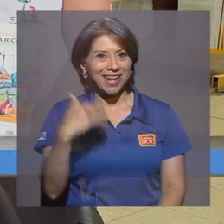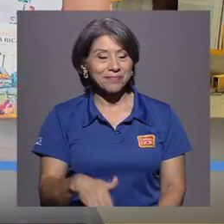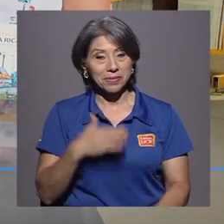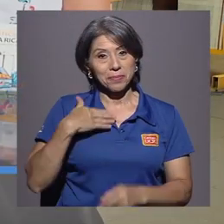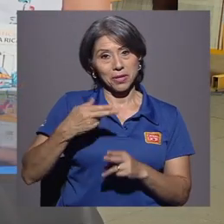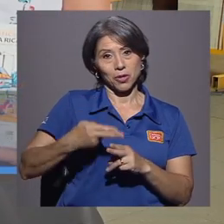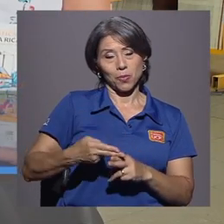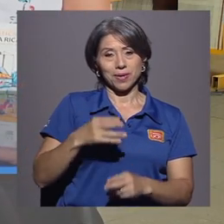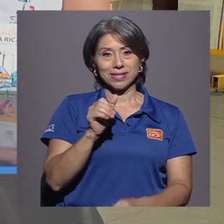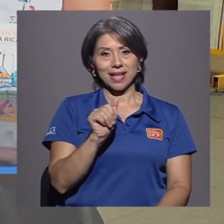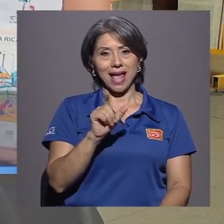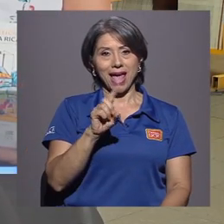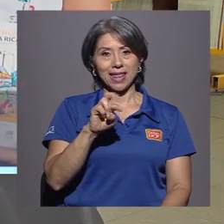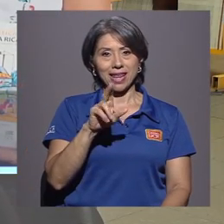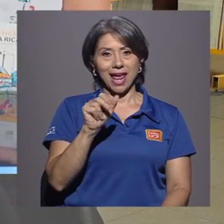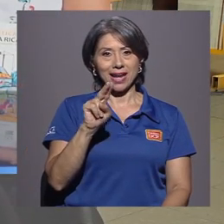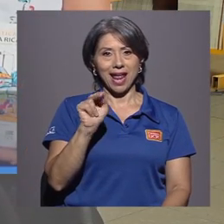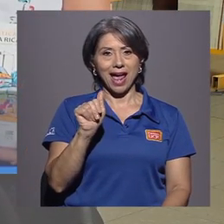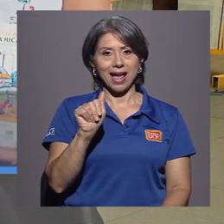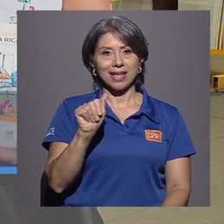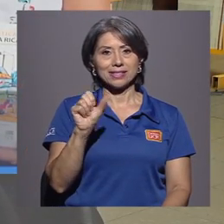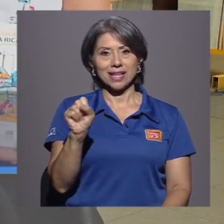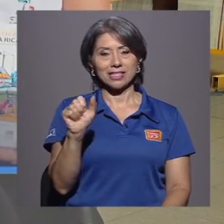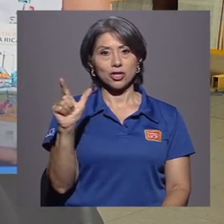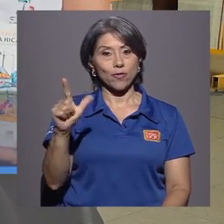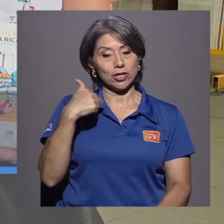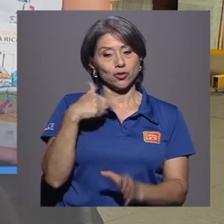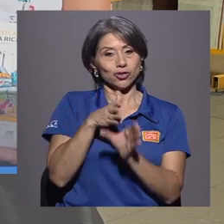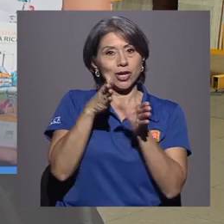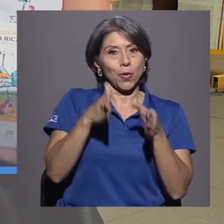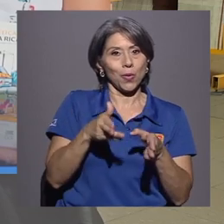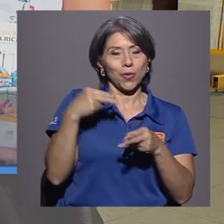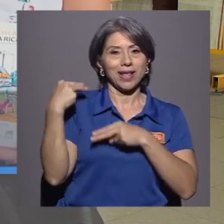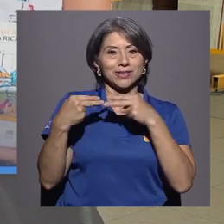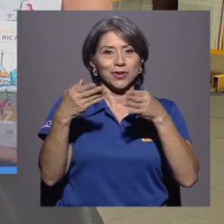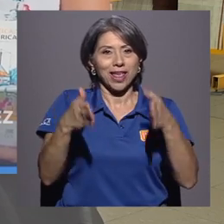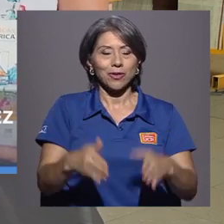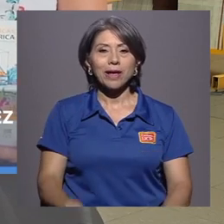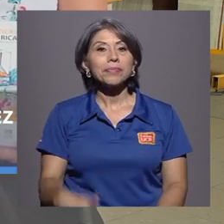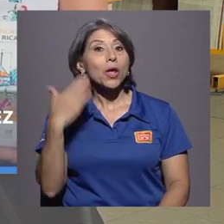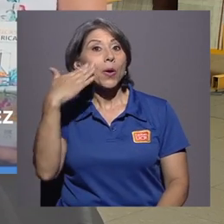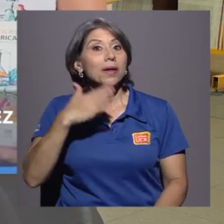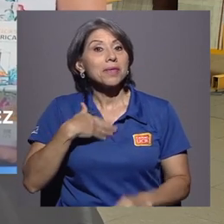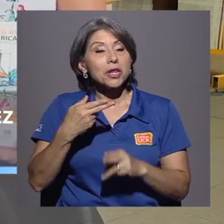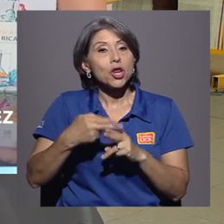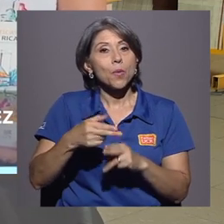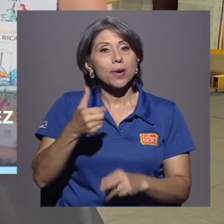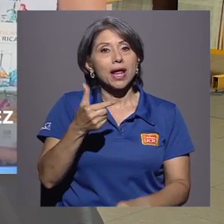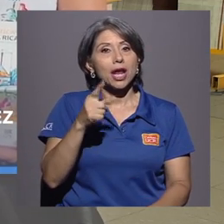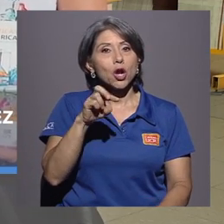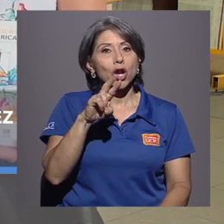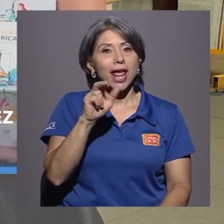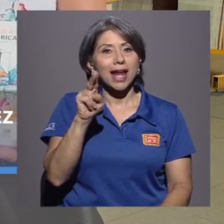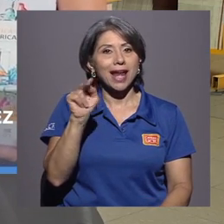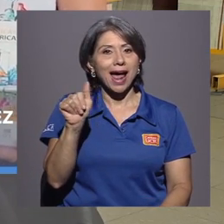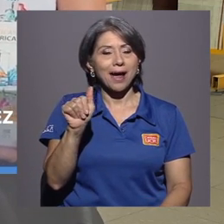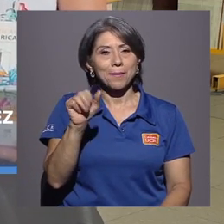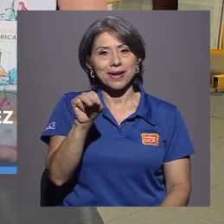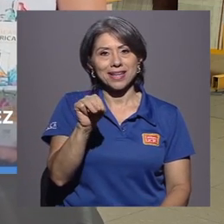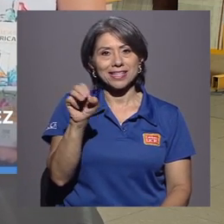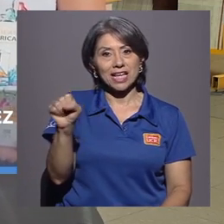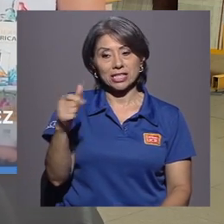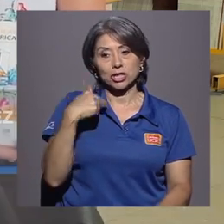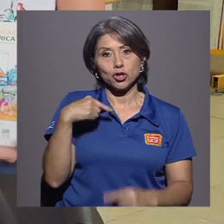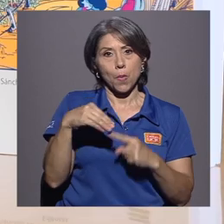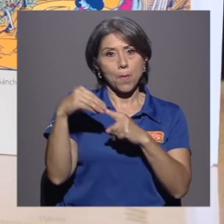Hola, mi nombre es Adriana Sánchez Lovell y soy psicóloga e historiadora. Hola, mi nombre es Gloriana Martínez Sánchez y